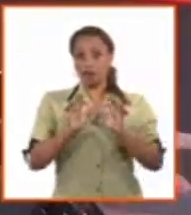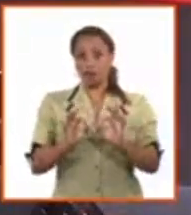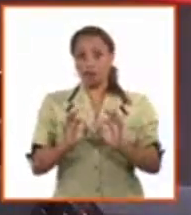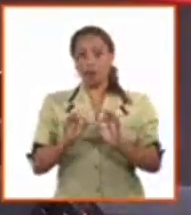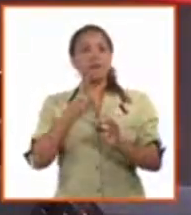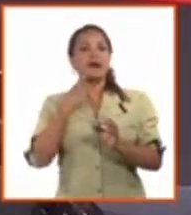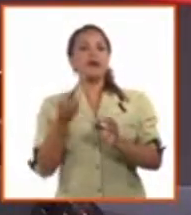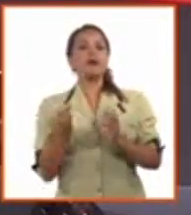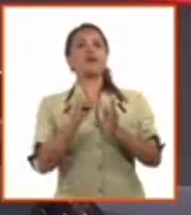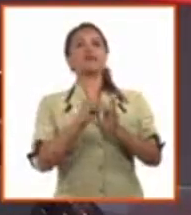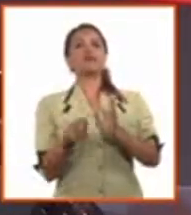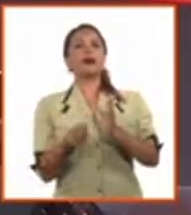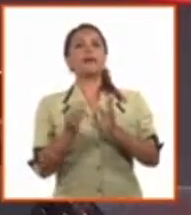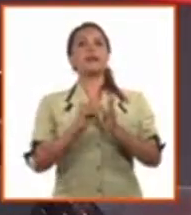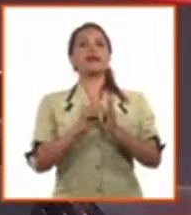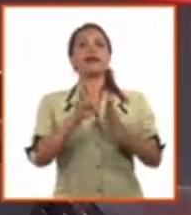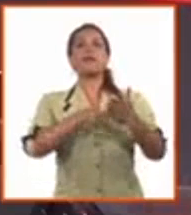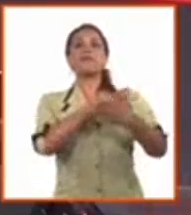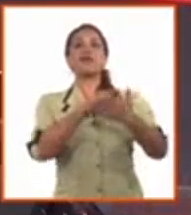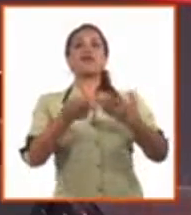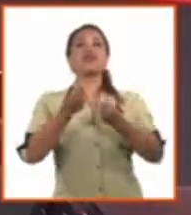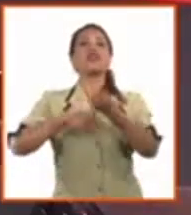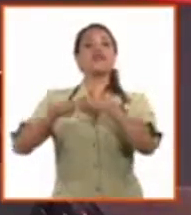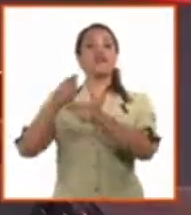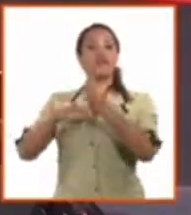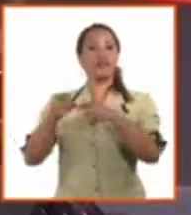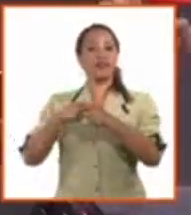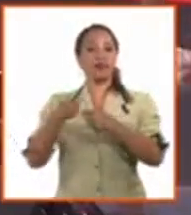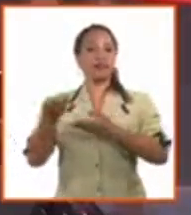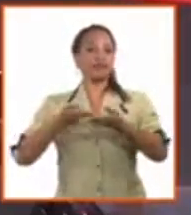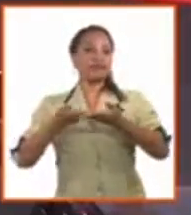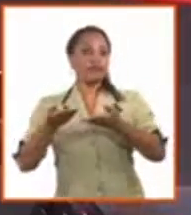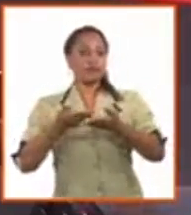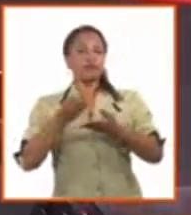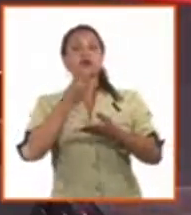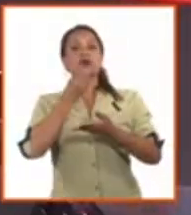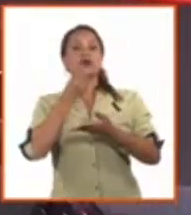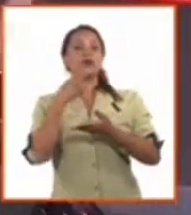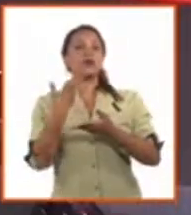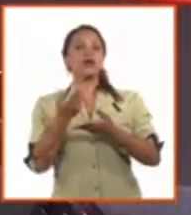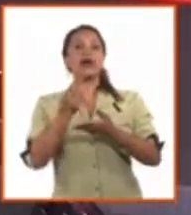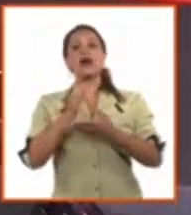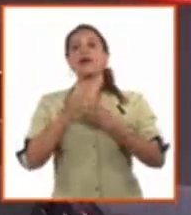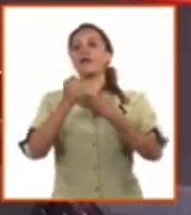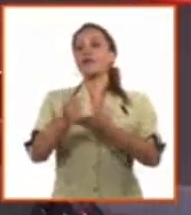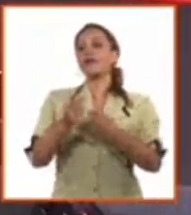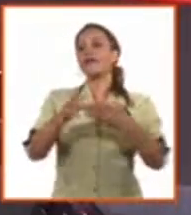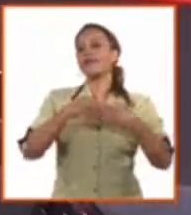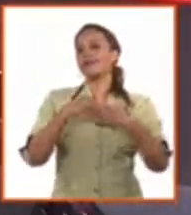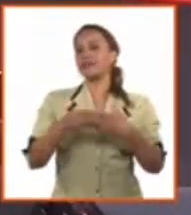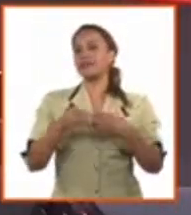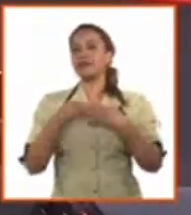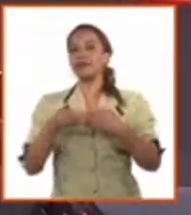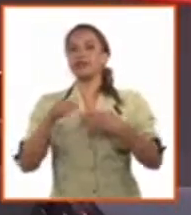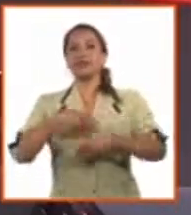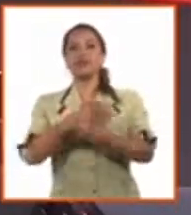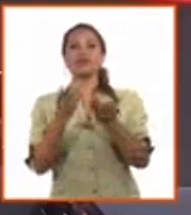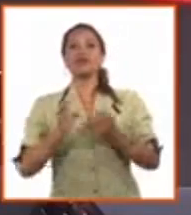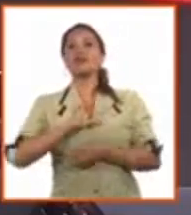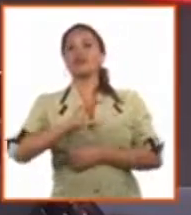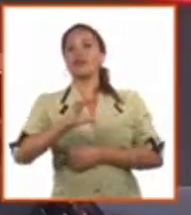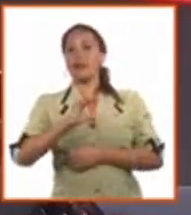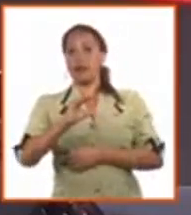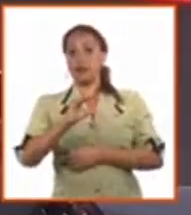industria que aplican el modelo de gestión que permite la flexibilización de la